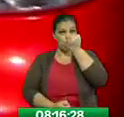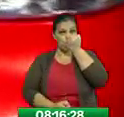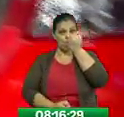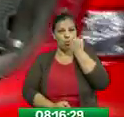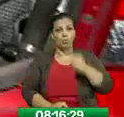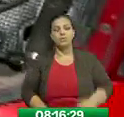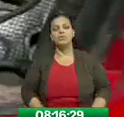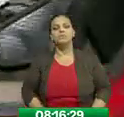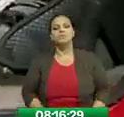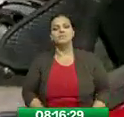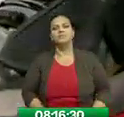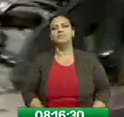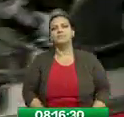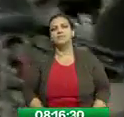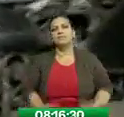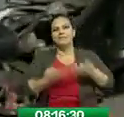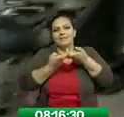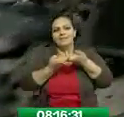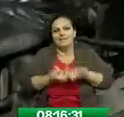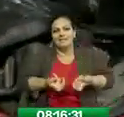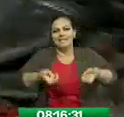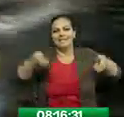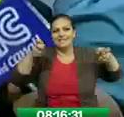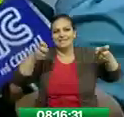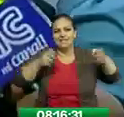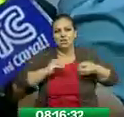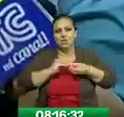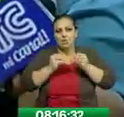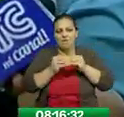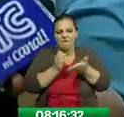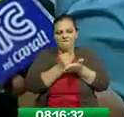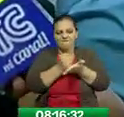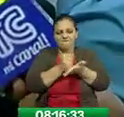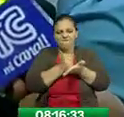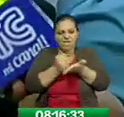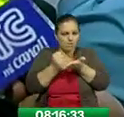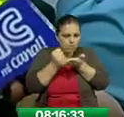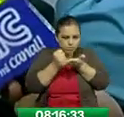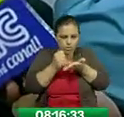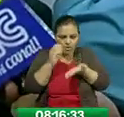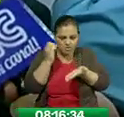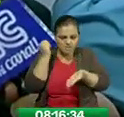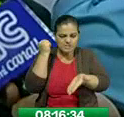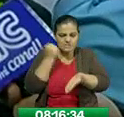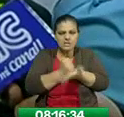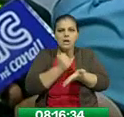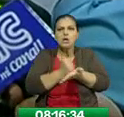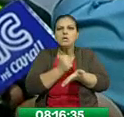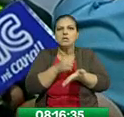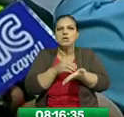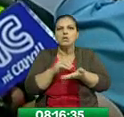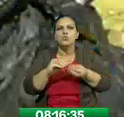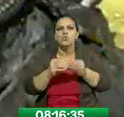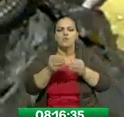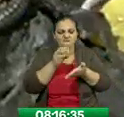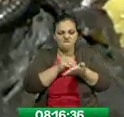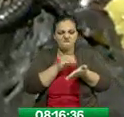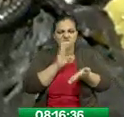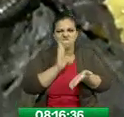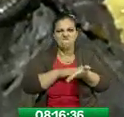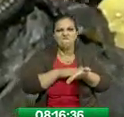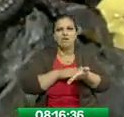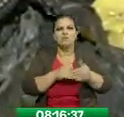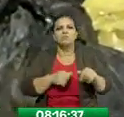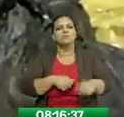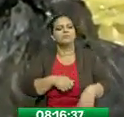igual manera los alfanuméricos adulterados, para lo cual va a ser ingresado en la policía judicial para su respectiva verificación. Necesariamente